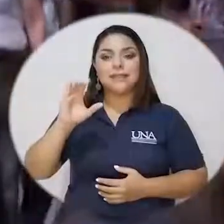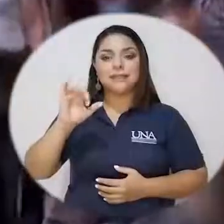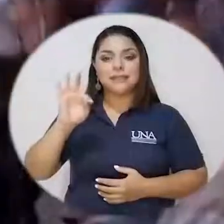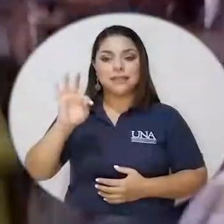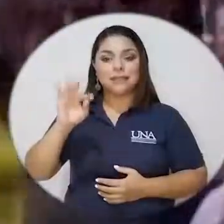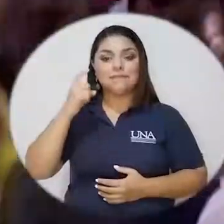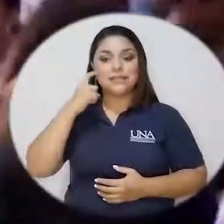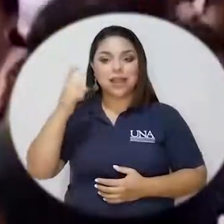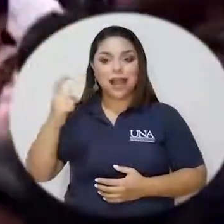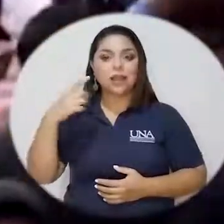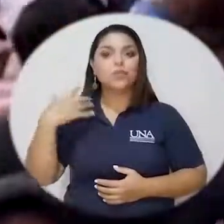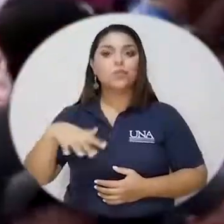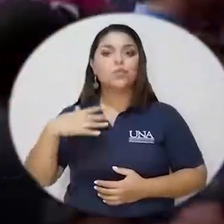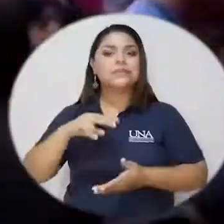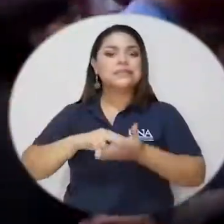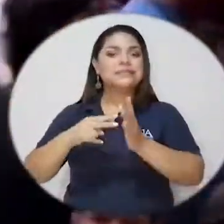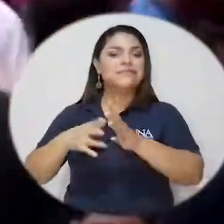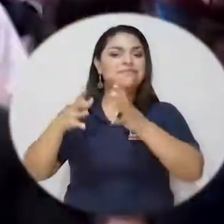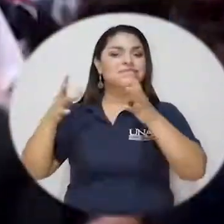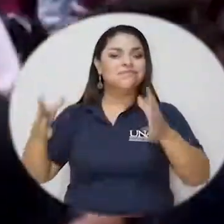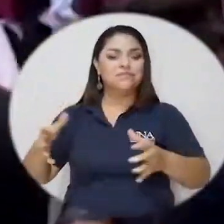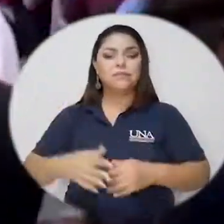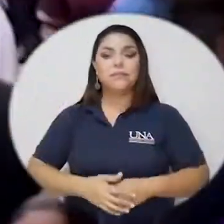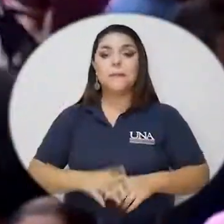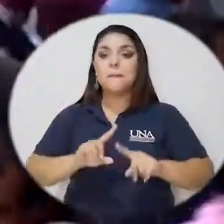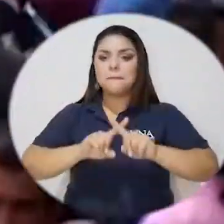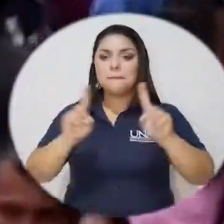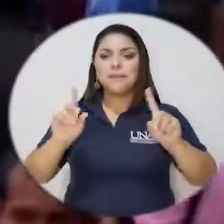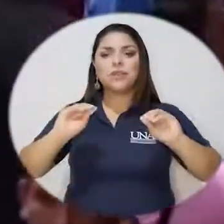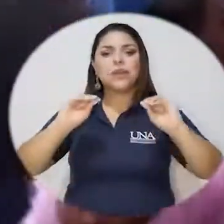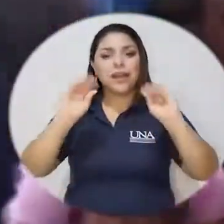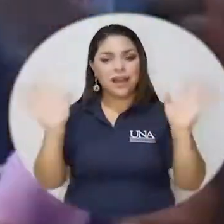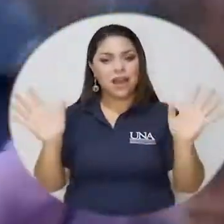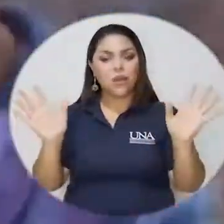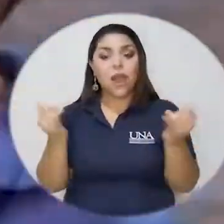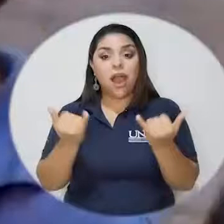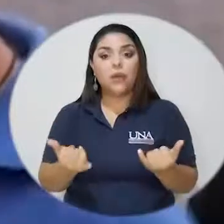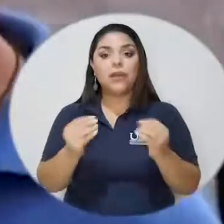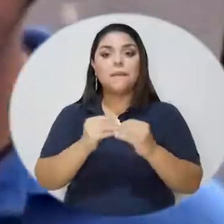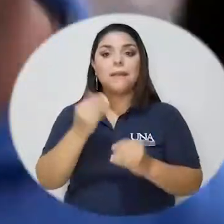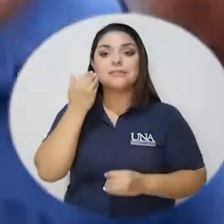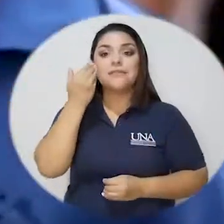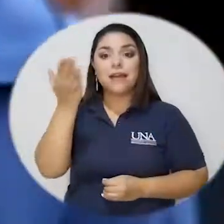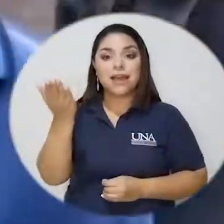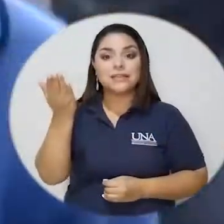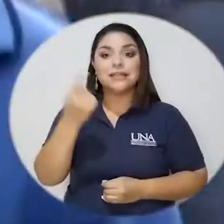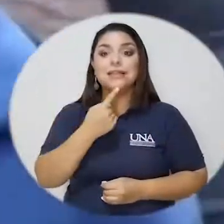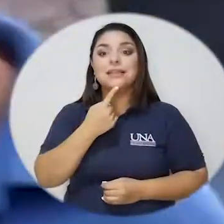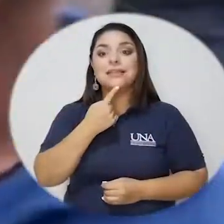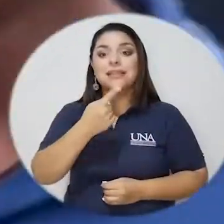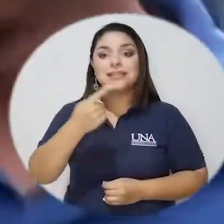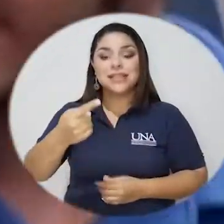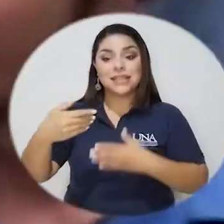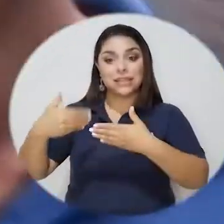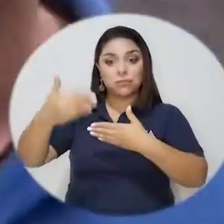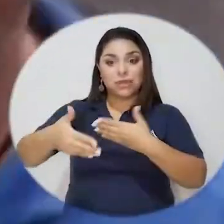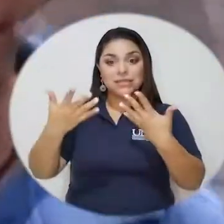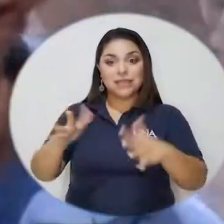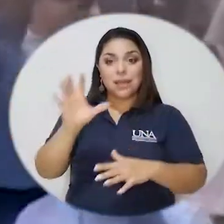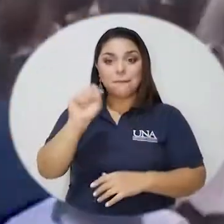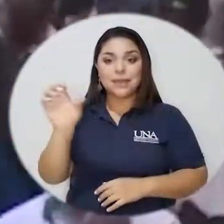también significativo. Entonces, pero claro, es más fácil decirlo ahora, meses